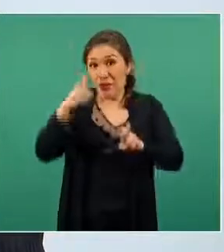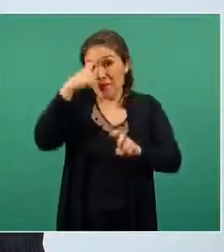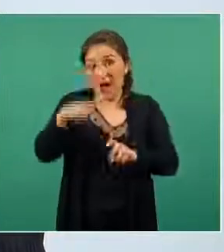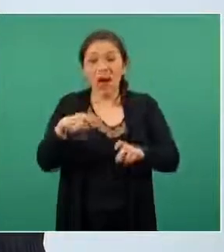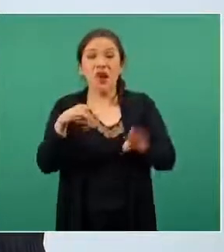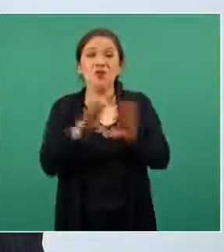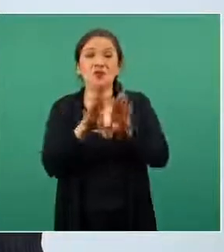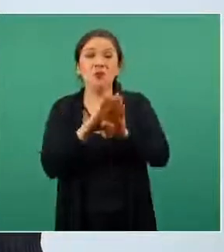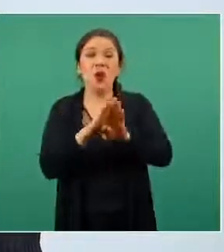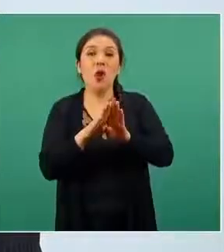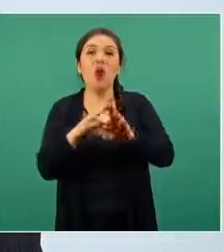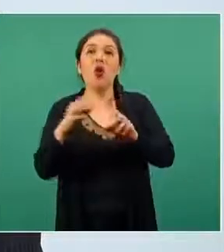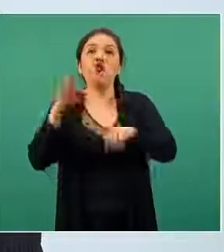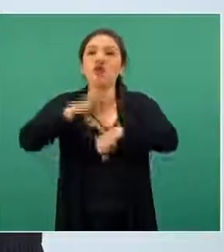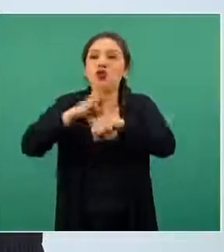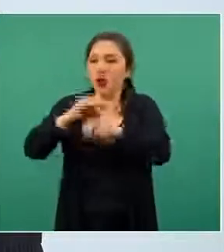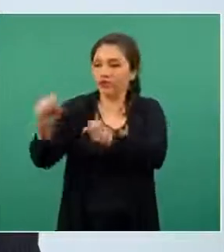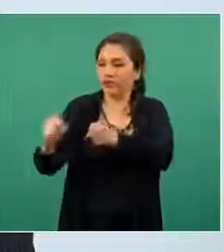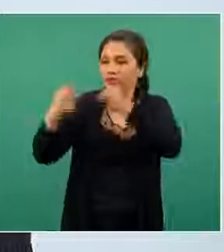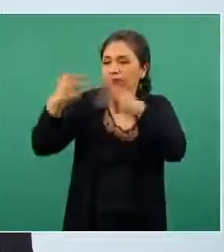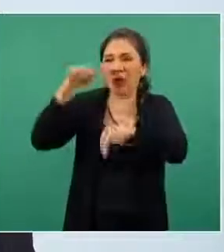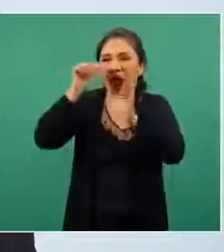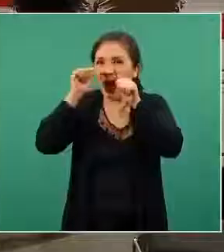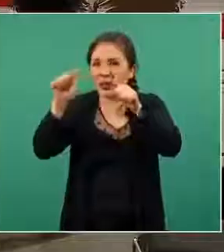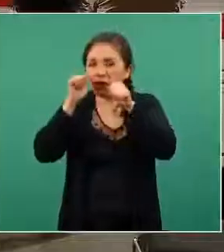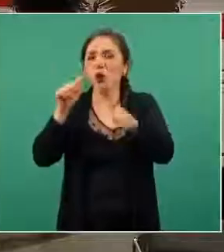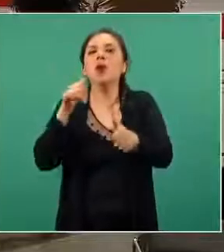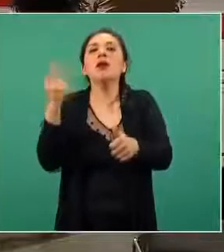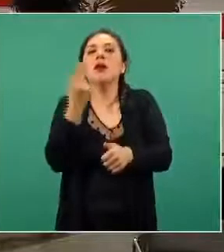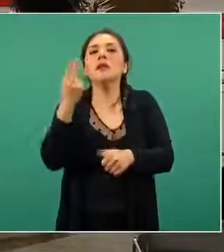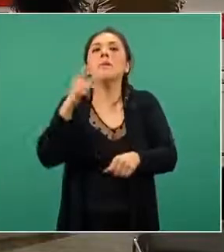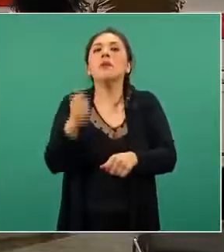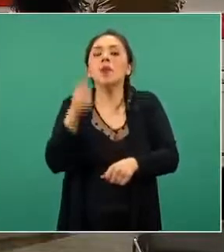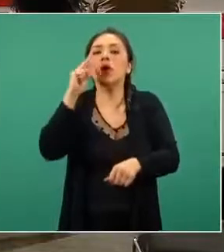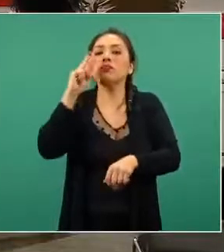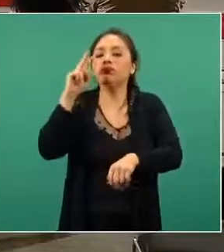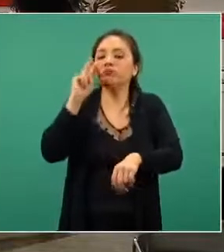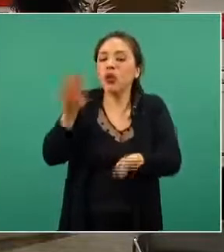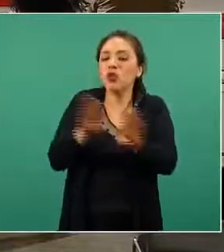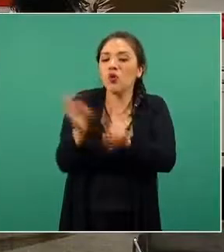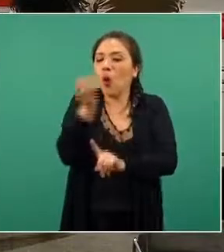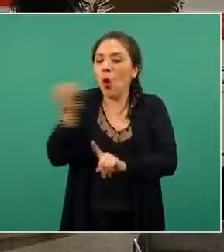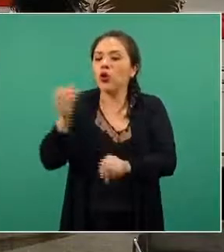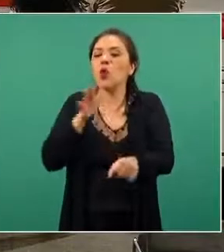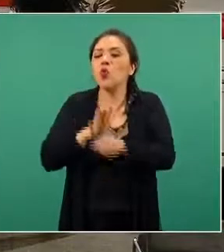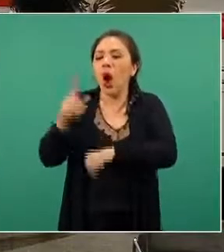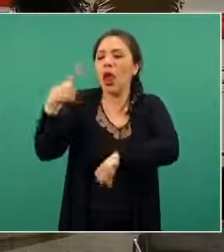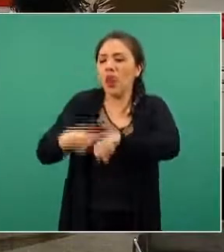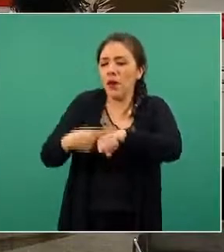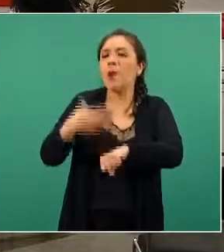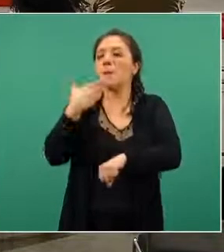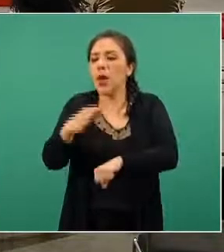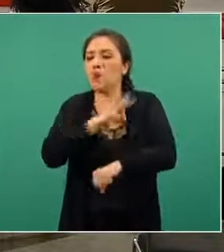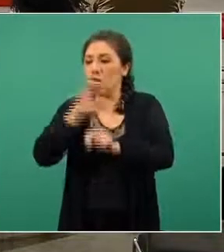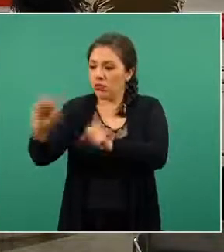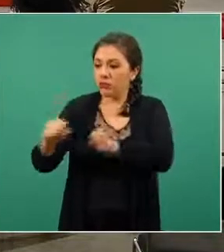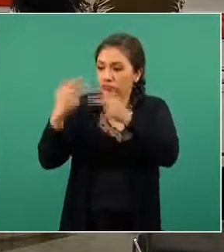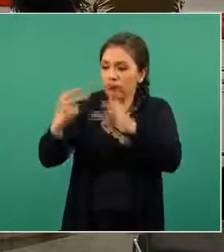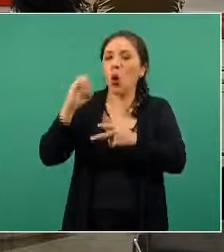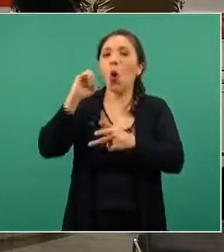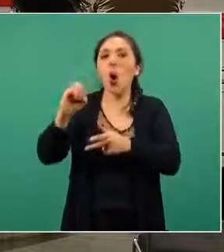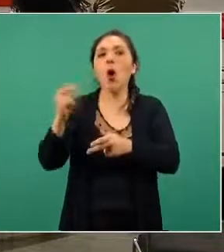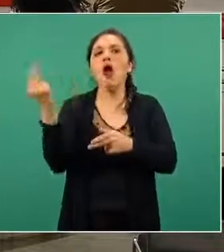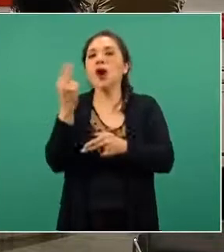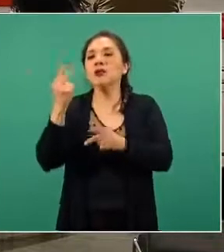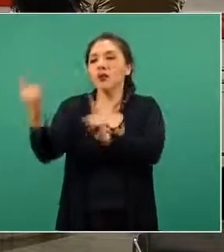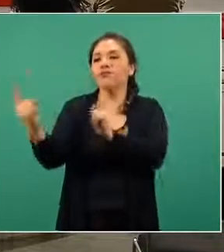lineamientos específicos, ver qué patologías son las que son necesarias o ameritan. También las zonas geográficas,